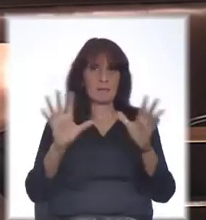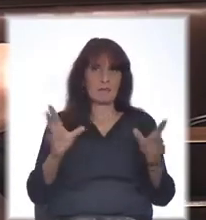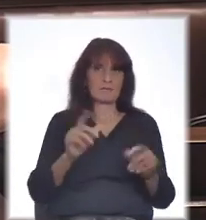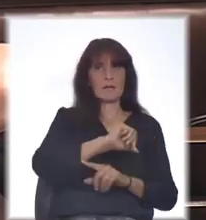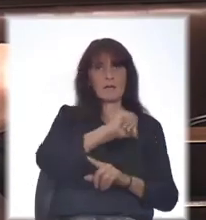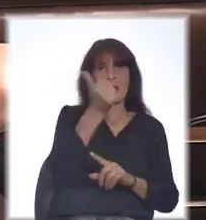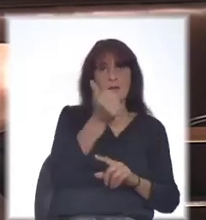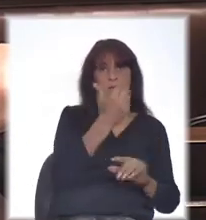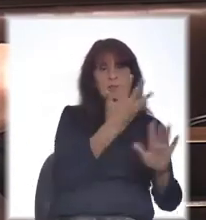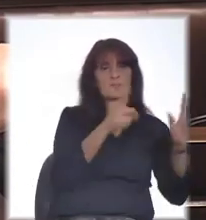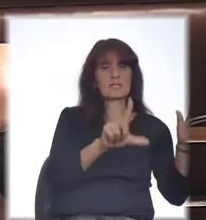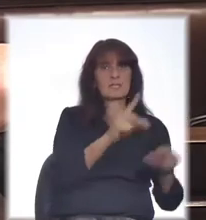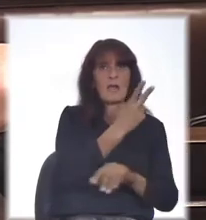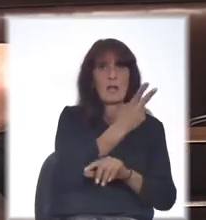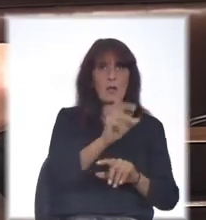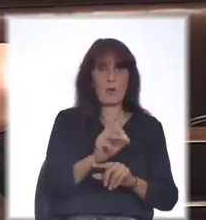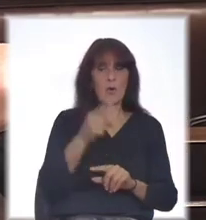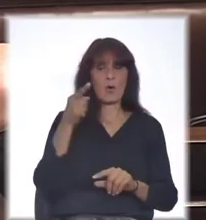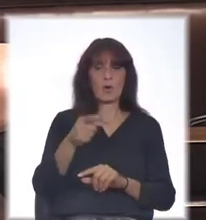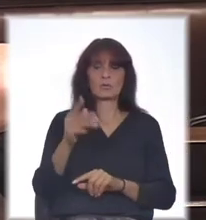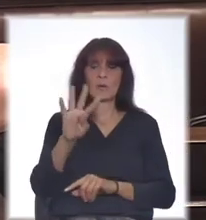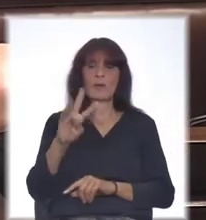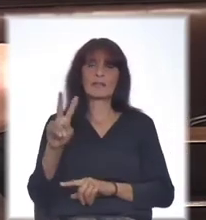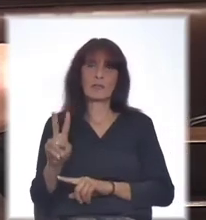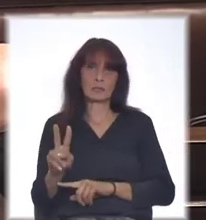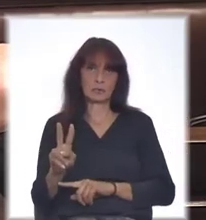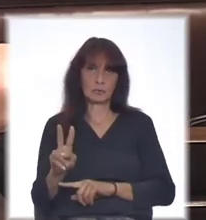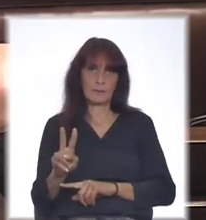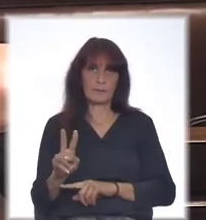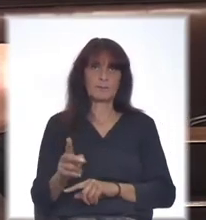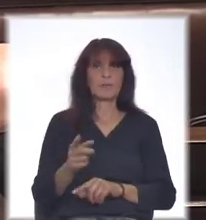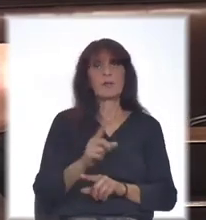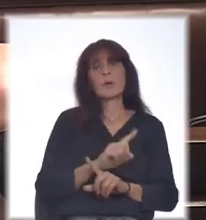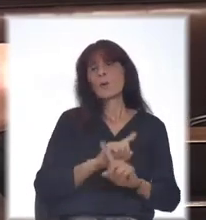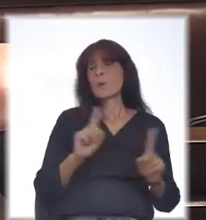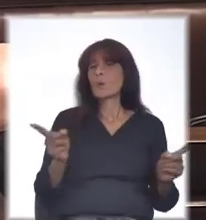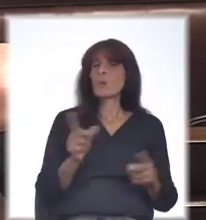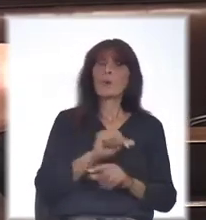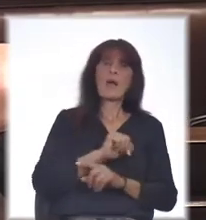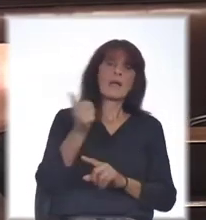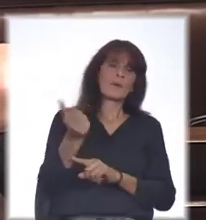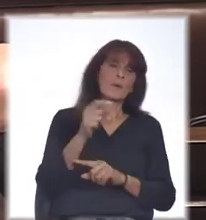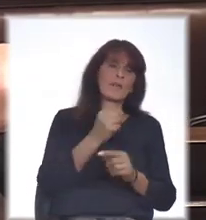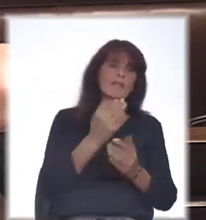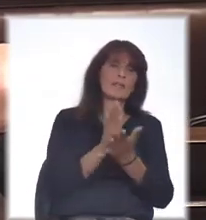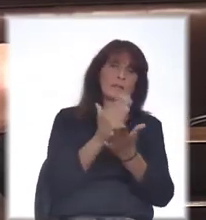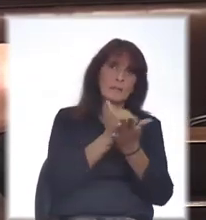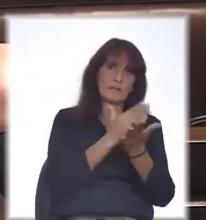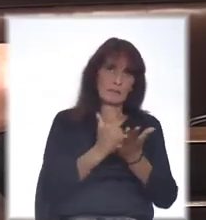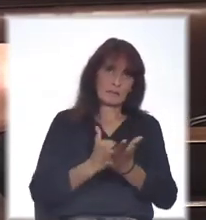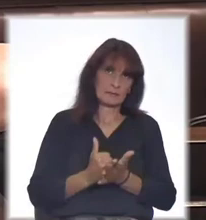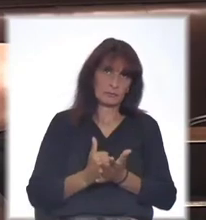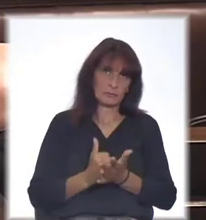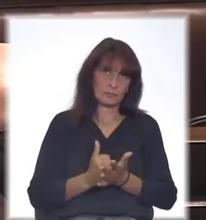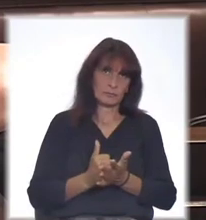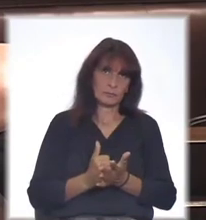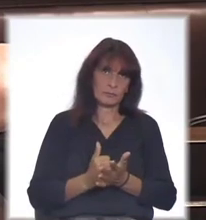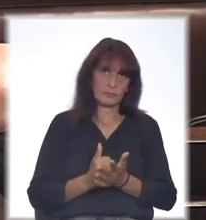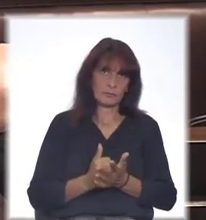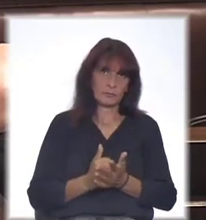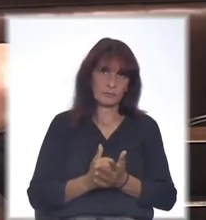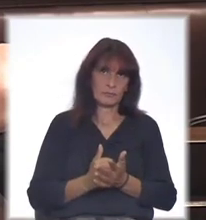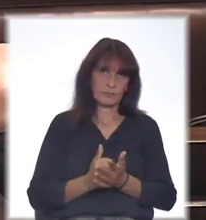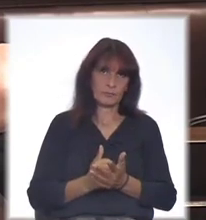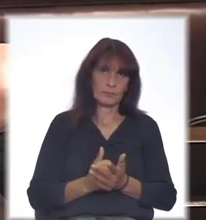con el 57% contra el 42%. El no ganó en 11 departamentos. Sin duda,